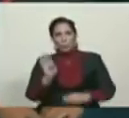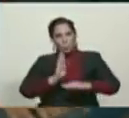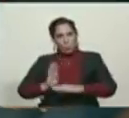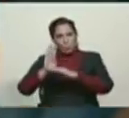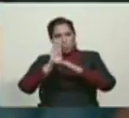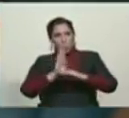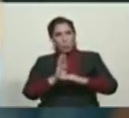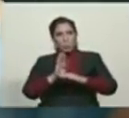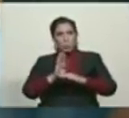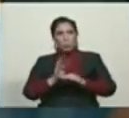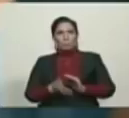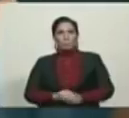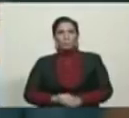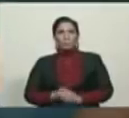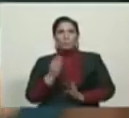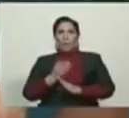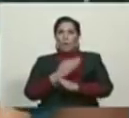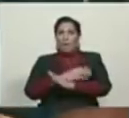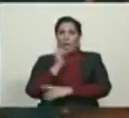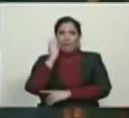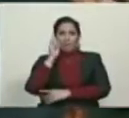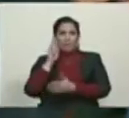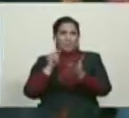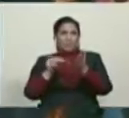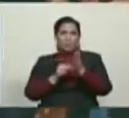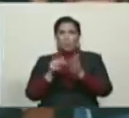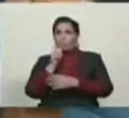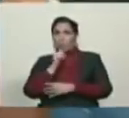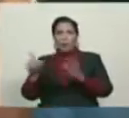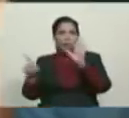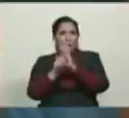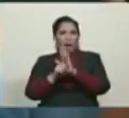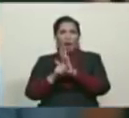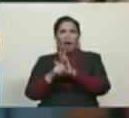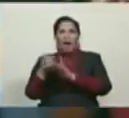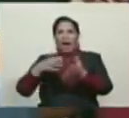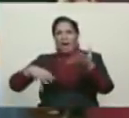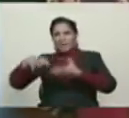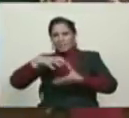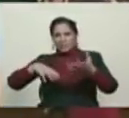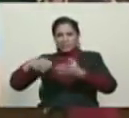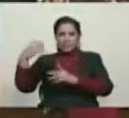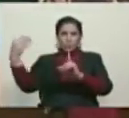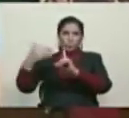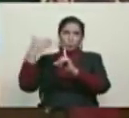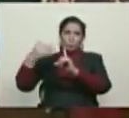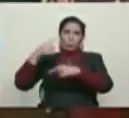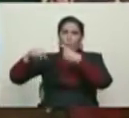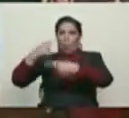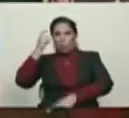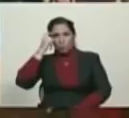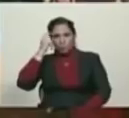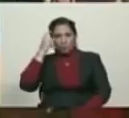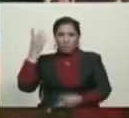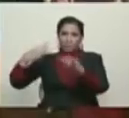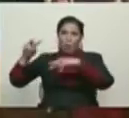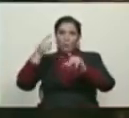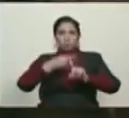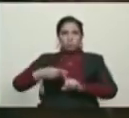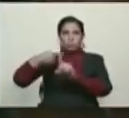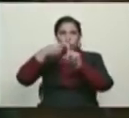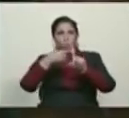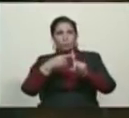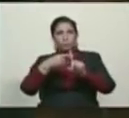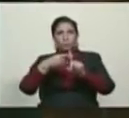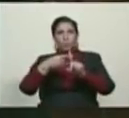Ante las pretensiones de la Asamblea Nacional en desacato de generar hechos desestabilizadores en el país en los próximos días mediante falsos positivos,